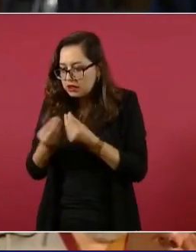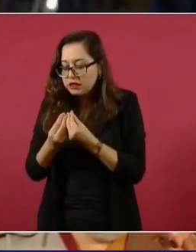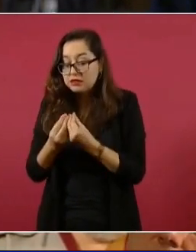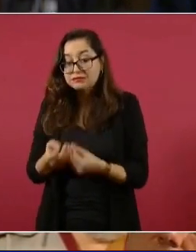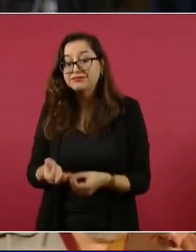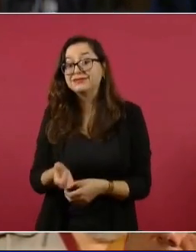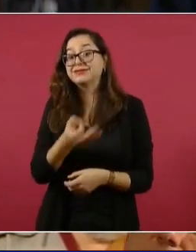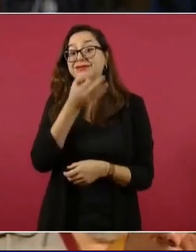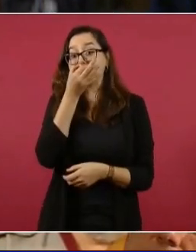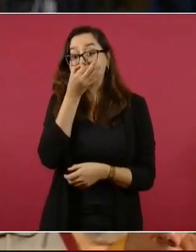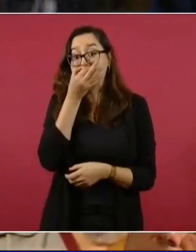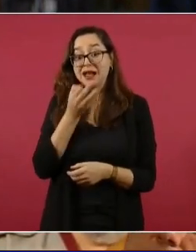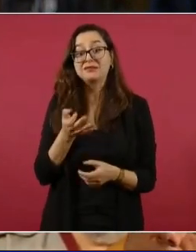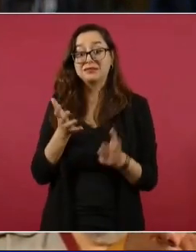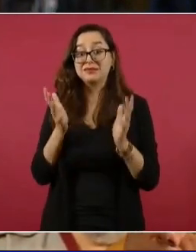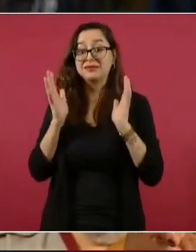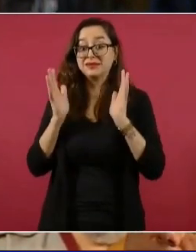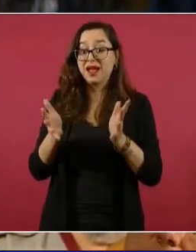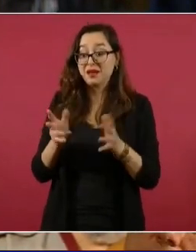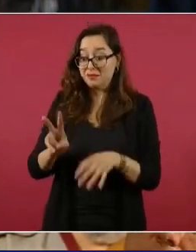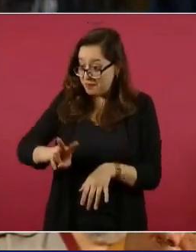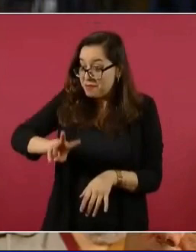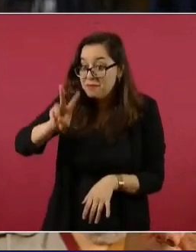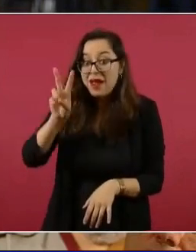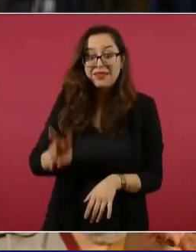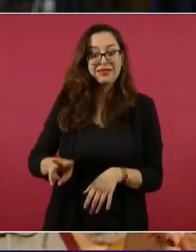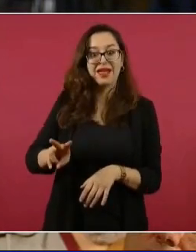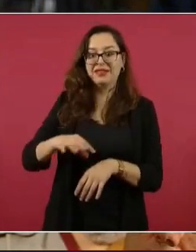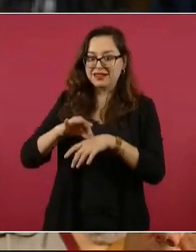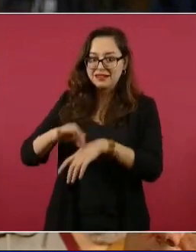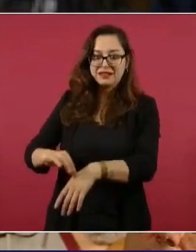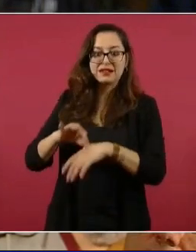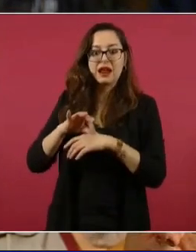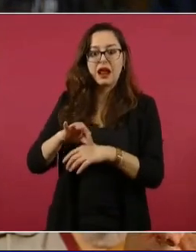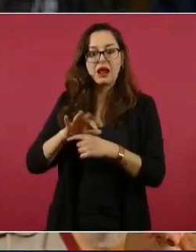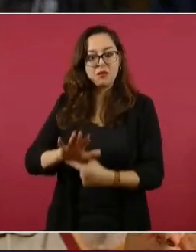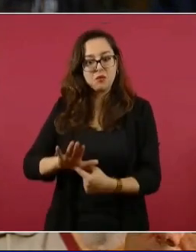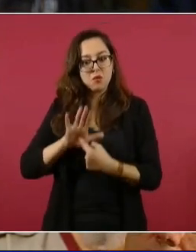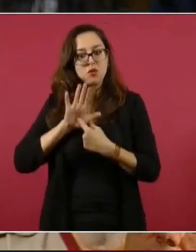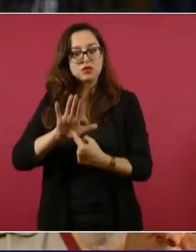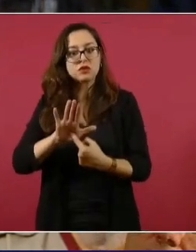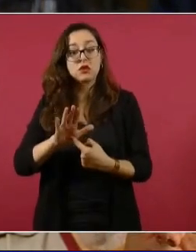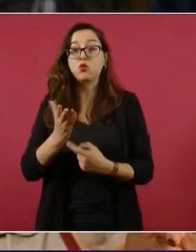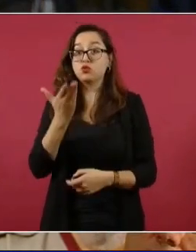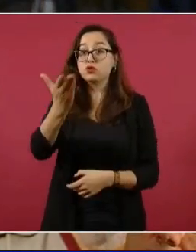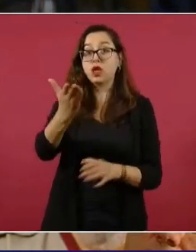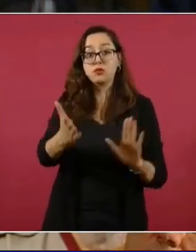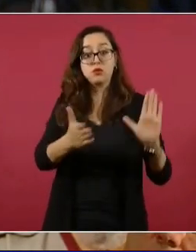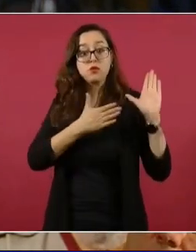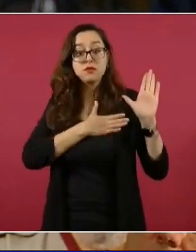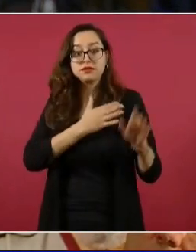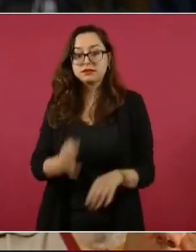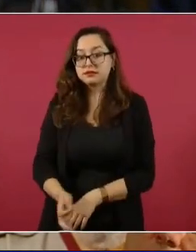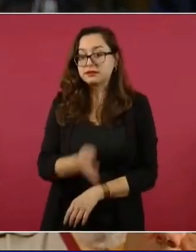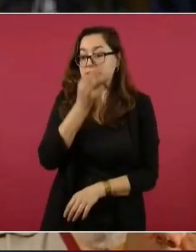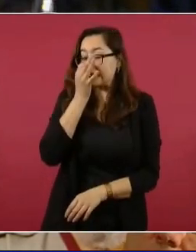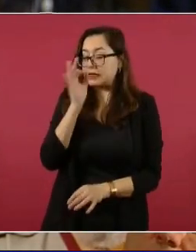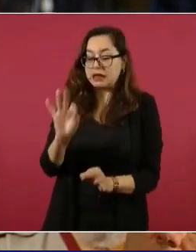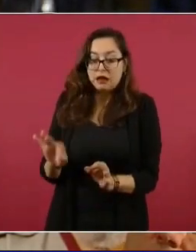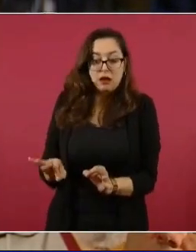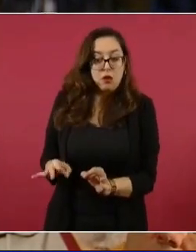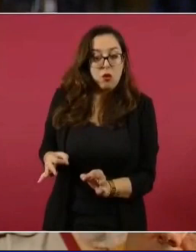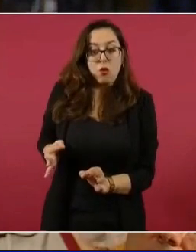ofreció y la consigna popular y planetaria. El exfiscal de